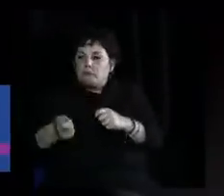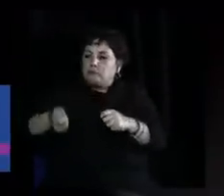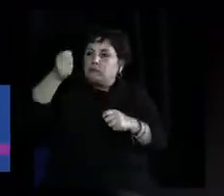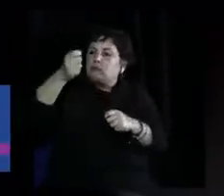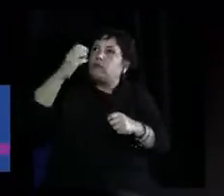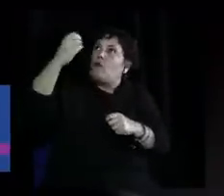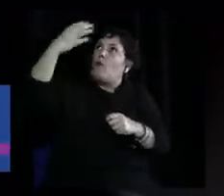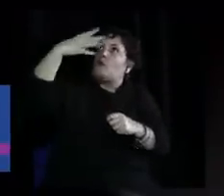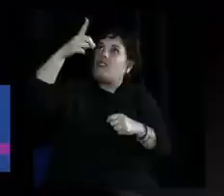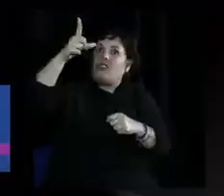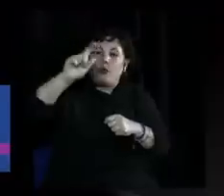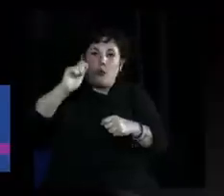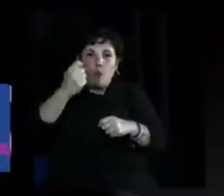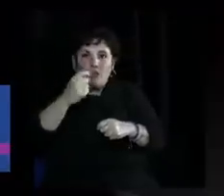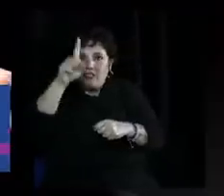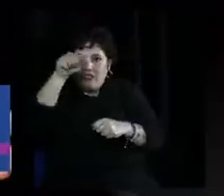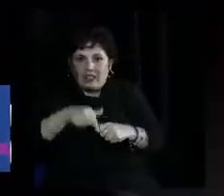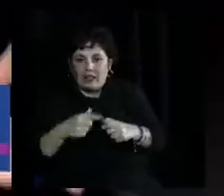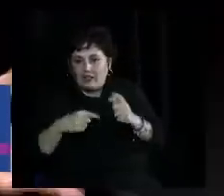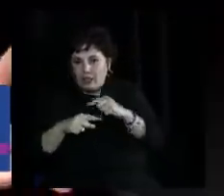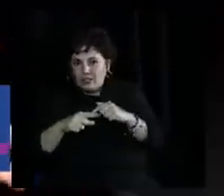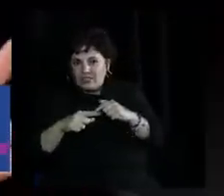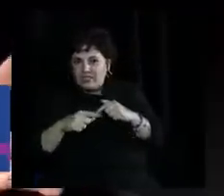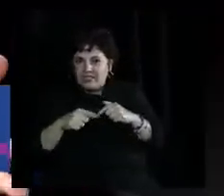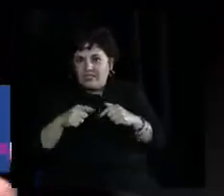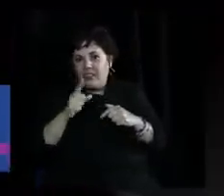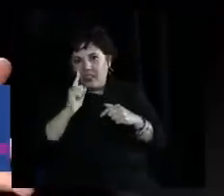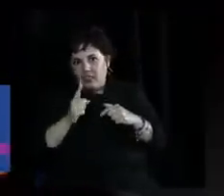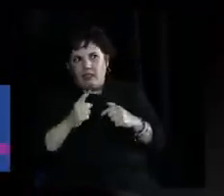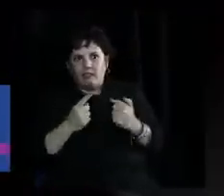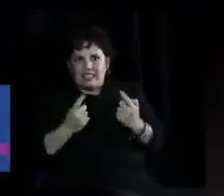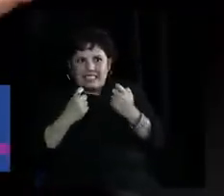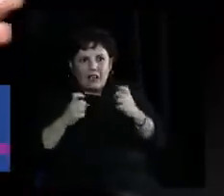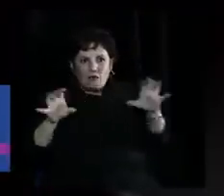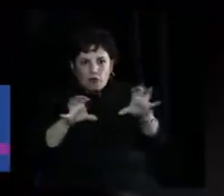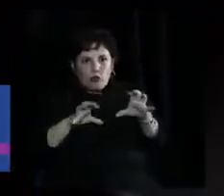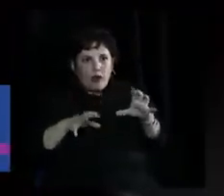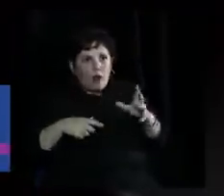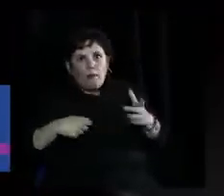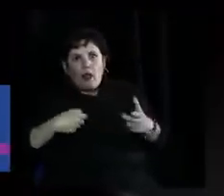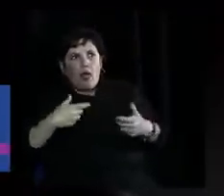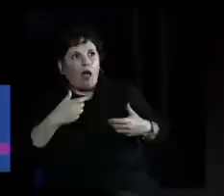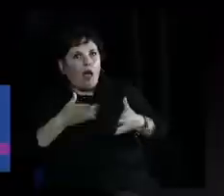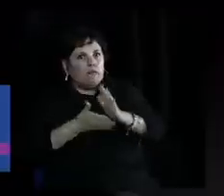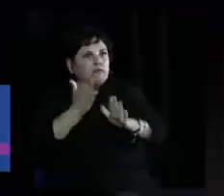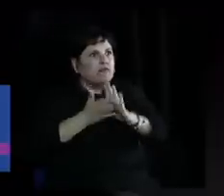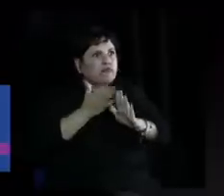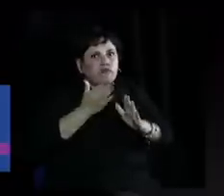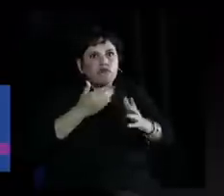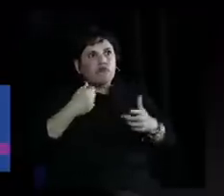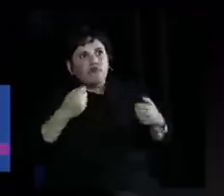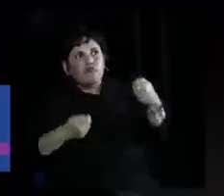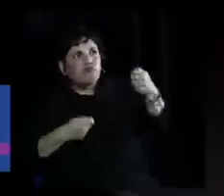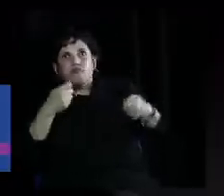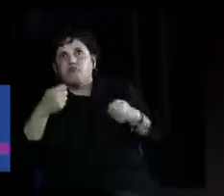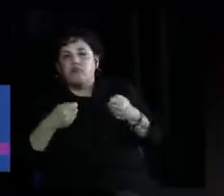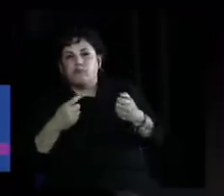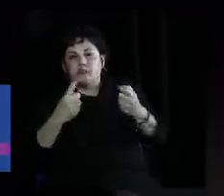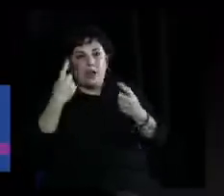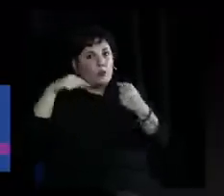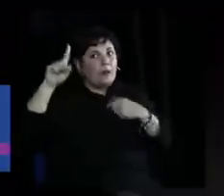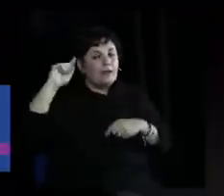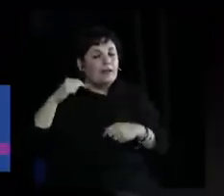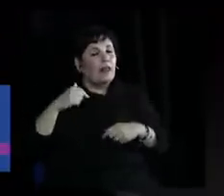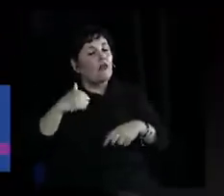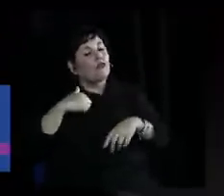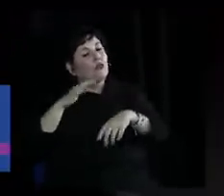de UTE. Entonces, eso, para atender eso se requiere personal. Y bueno, nosotros ya el año pasado advertimos,